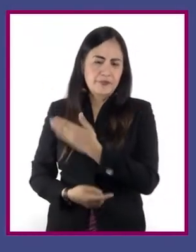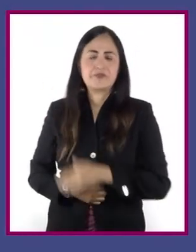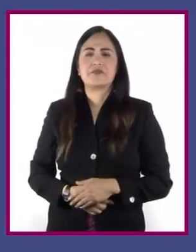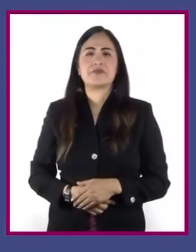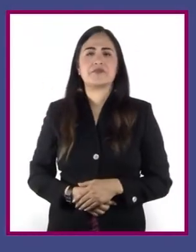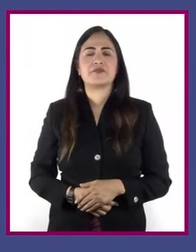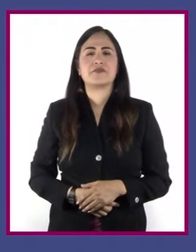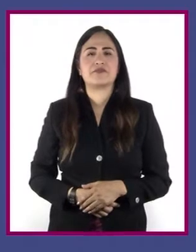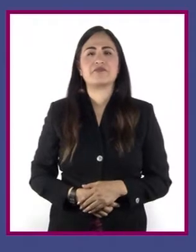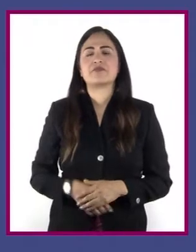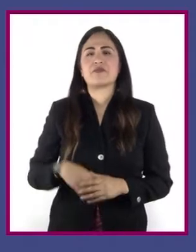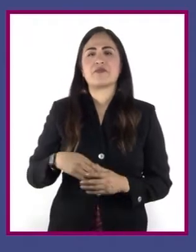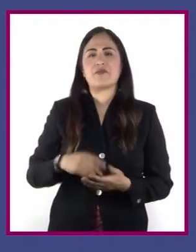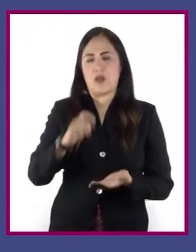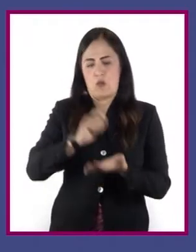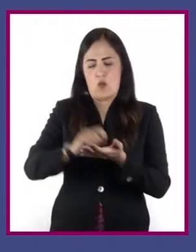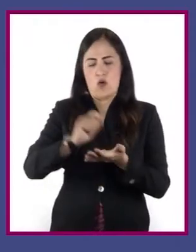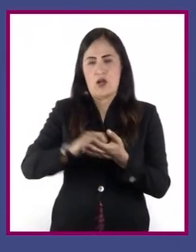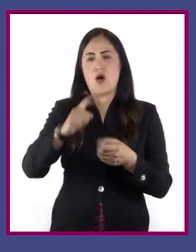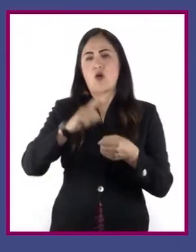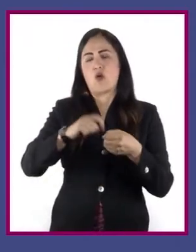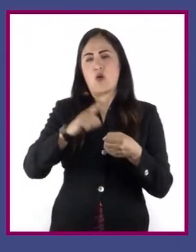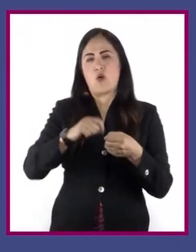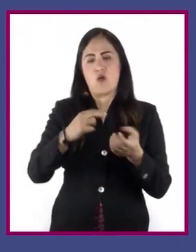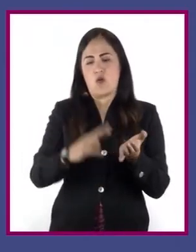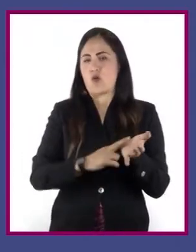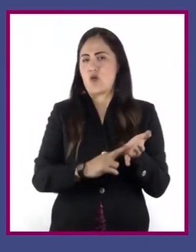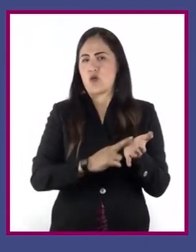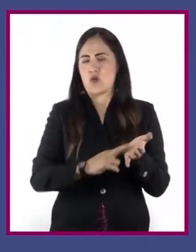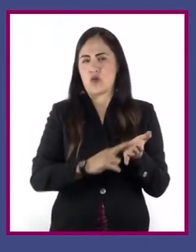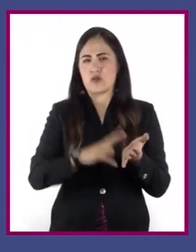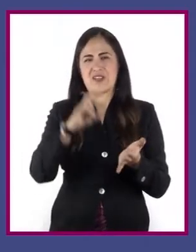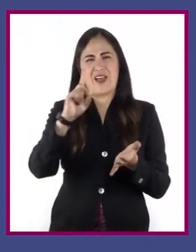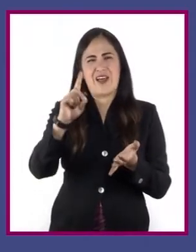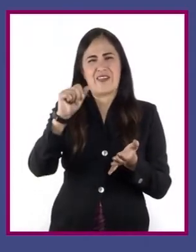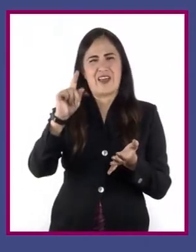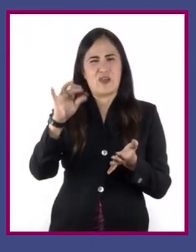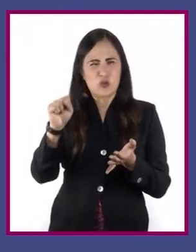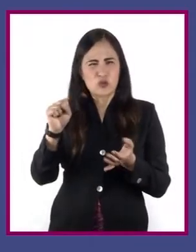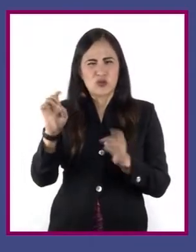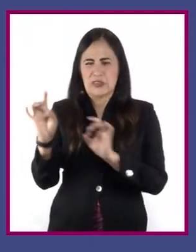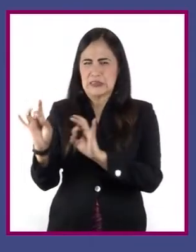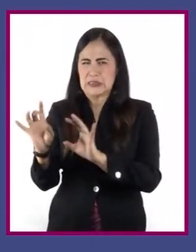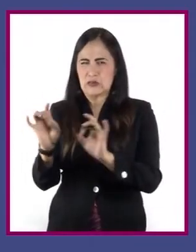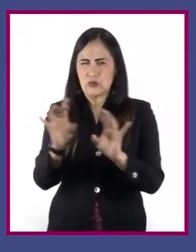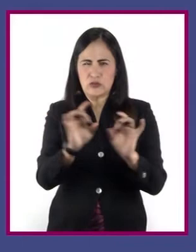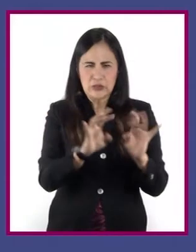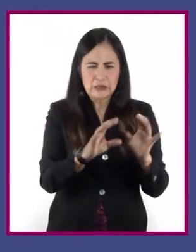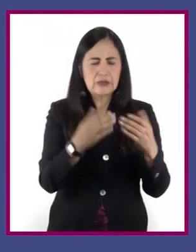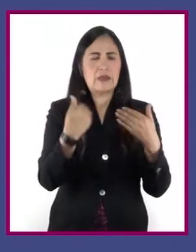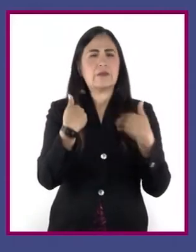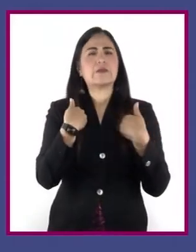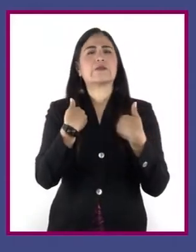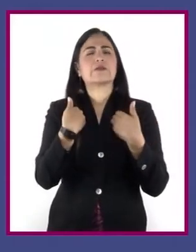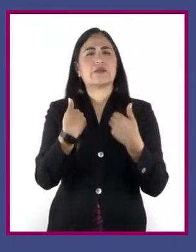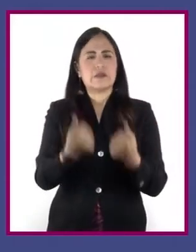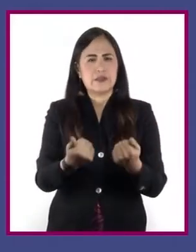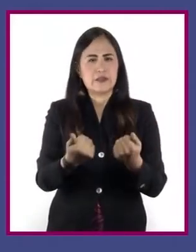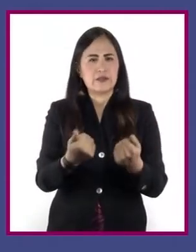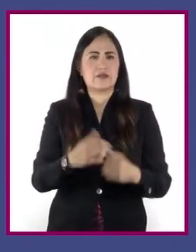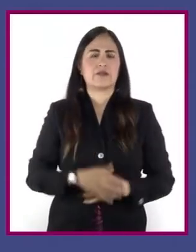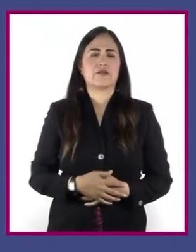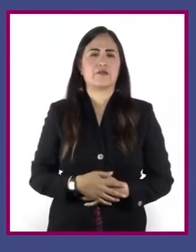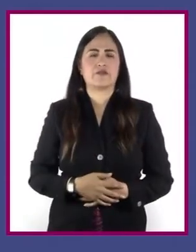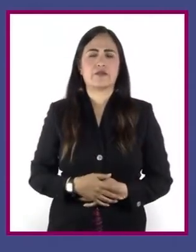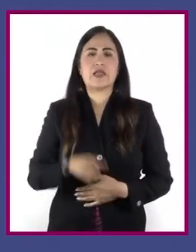ver en este boceto, en color rosa, algunos datos y circunstancias que nos sirven para poner en contexto